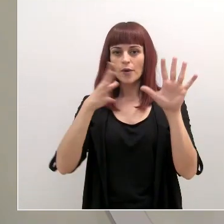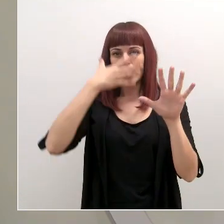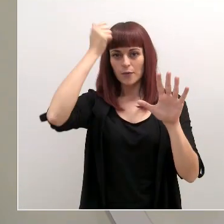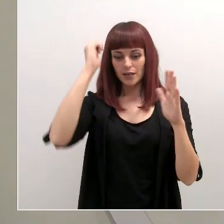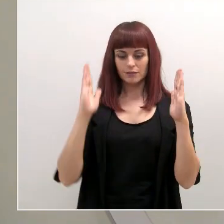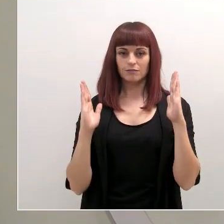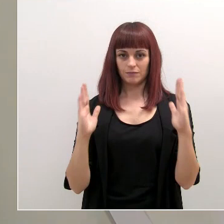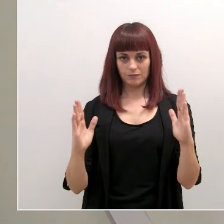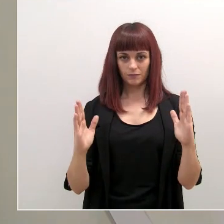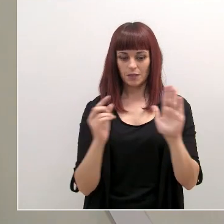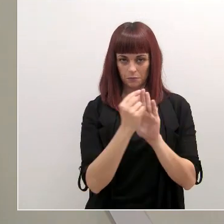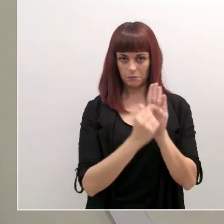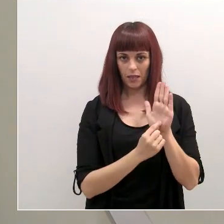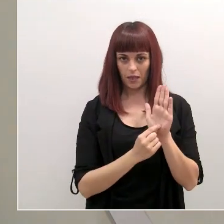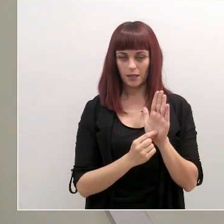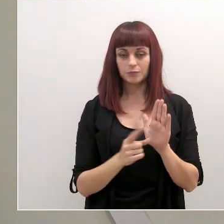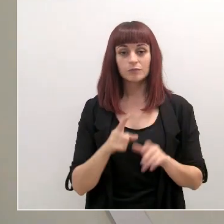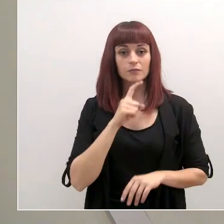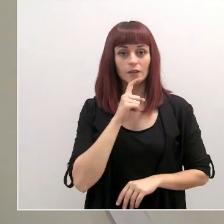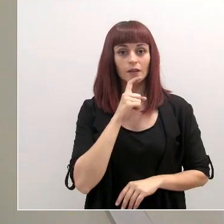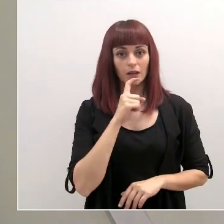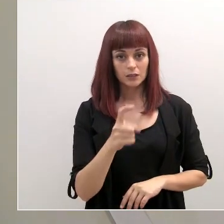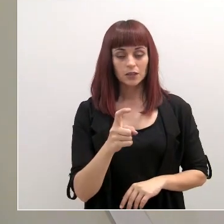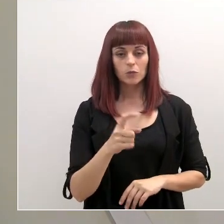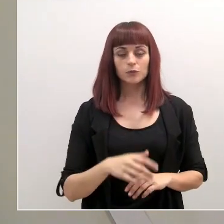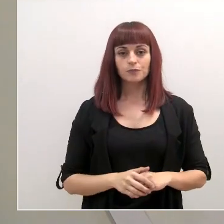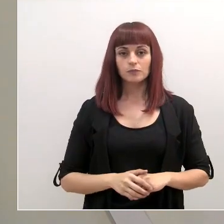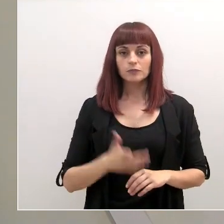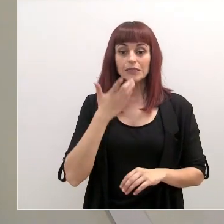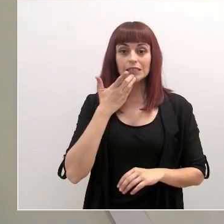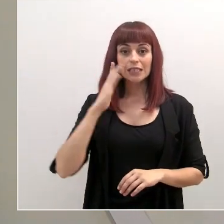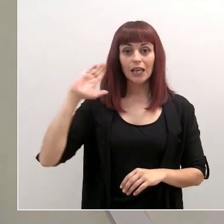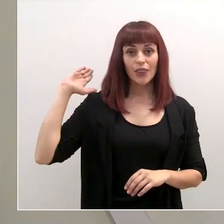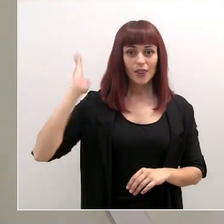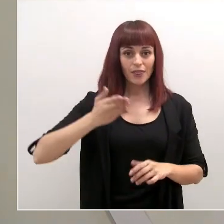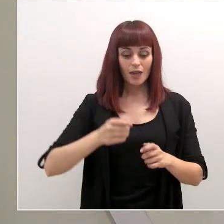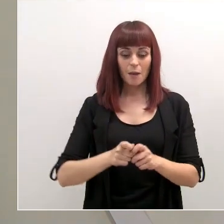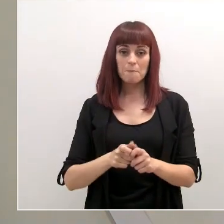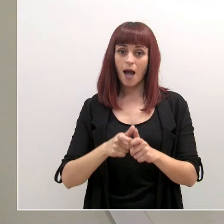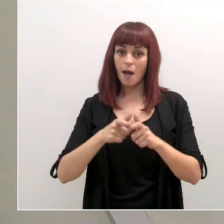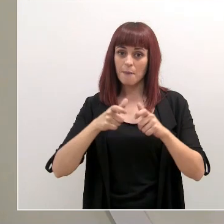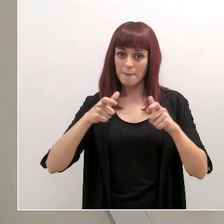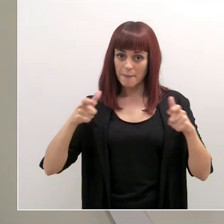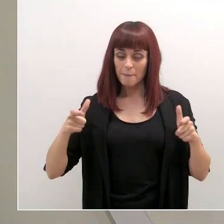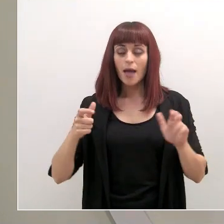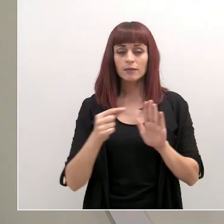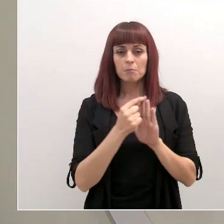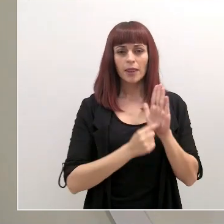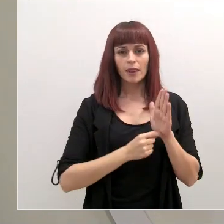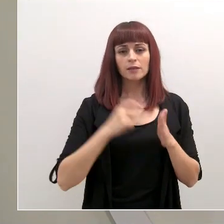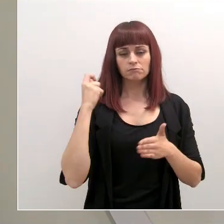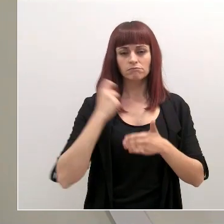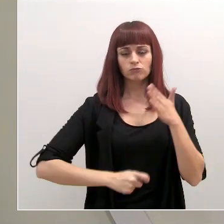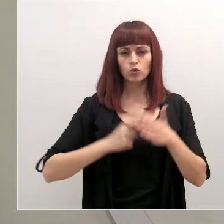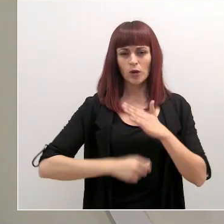abril. Eso sí, les anunciamos que en el supuesto de que la incidencia se incremente, tomaremos medidas más